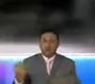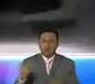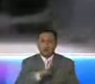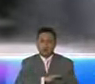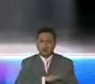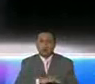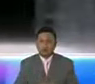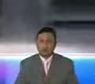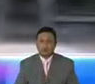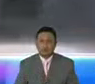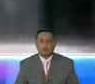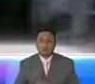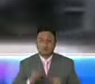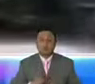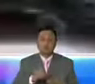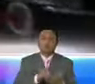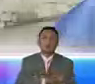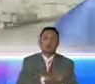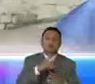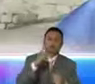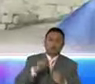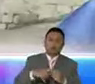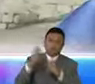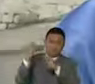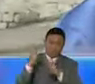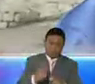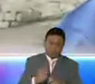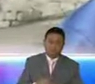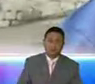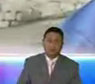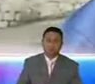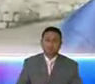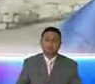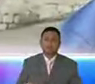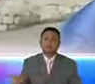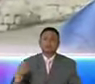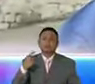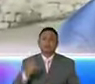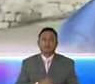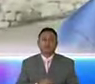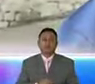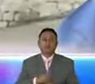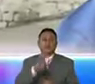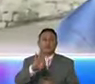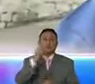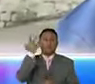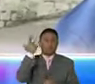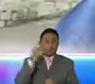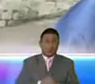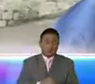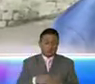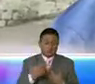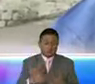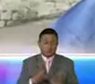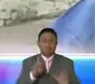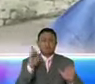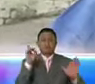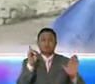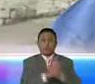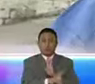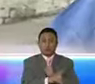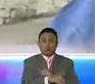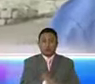en su sector para el proyecto Quito Cables. Me indicaron que ellos en 4 días depositarían el valor catastral en el